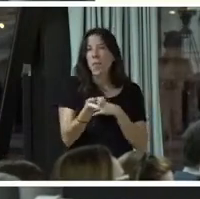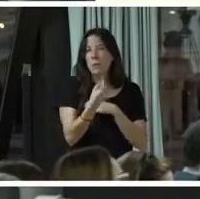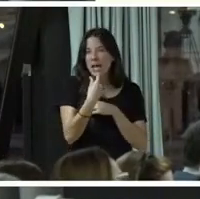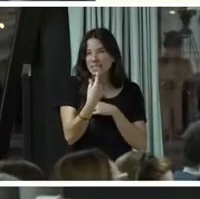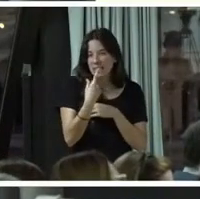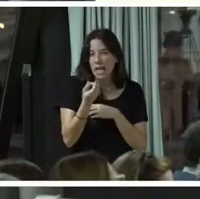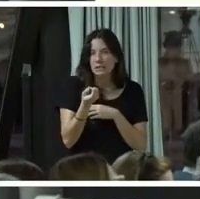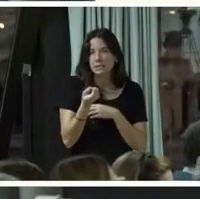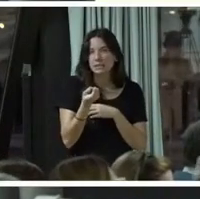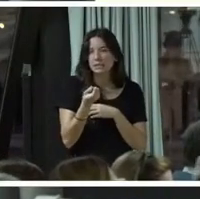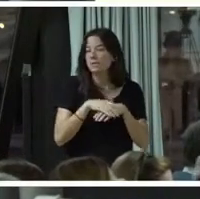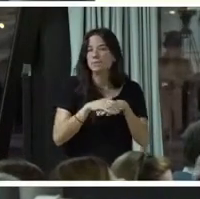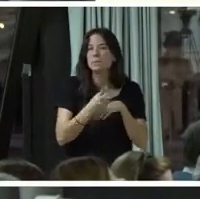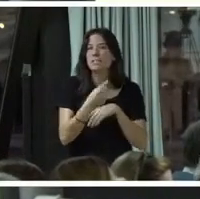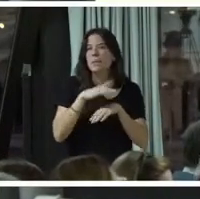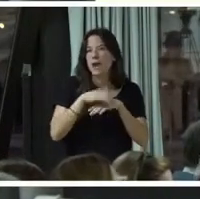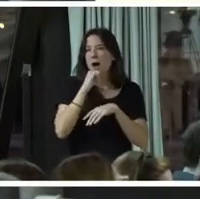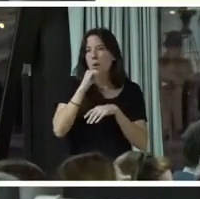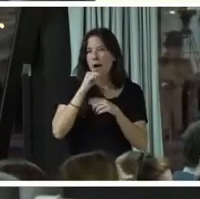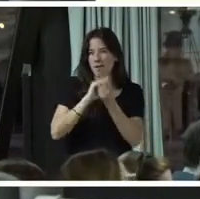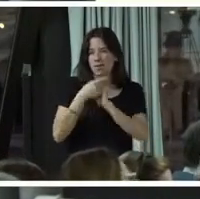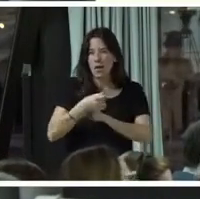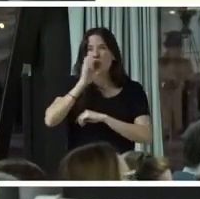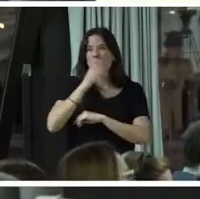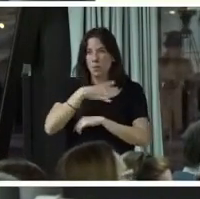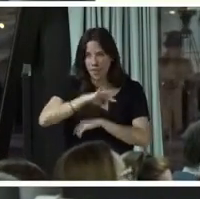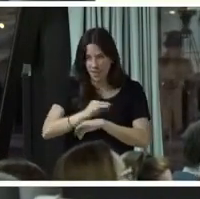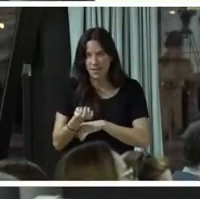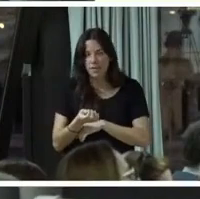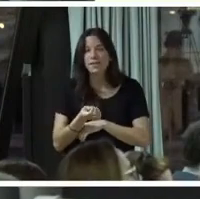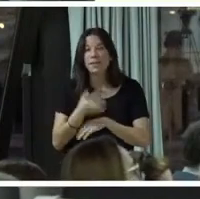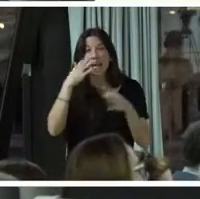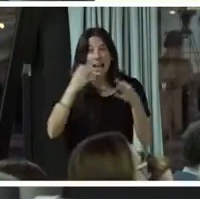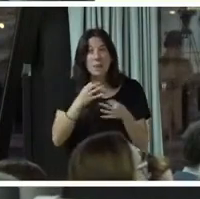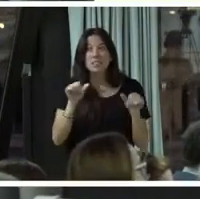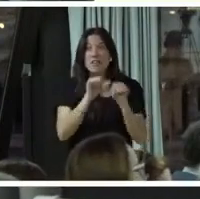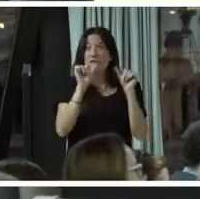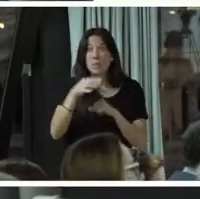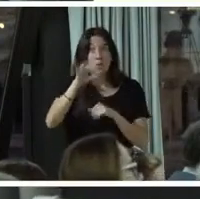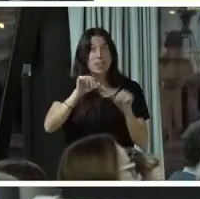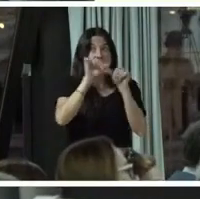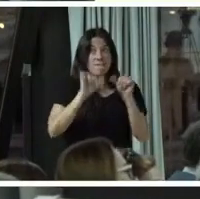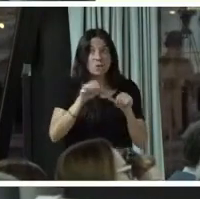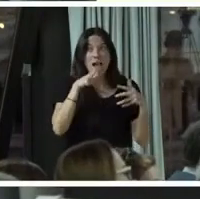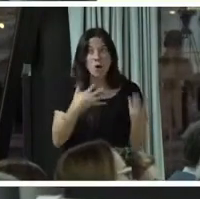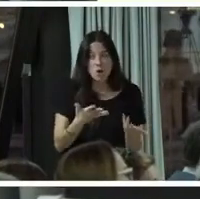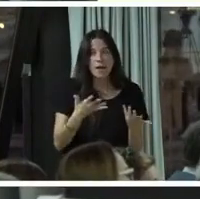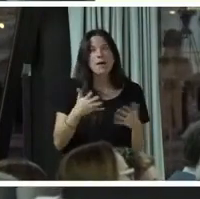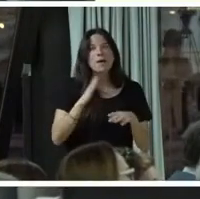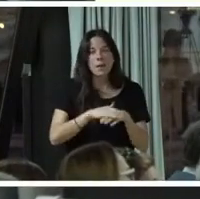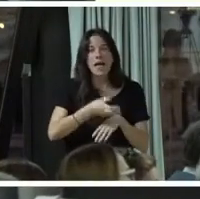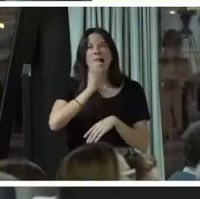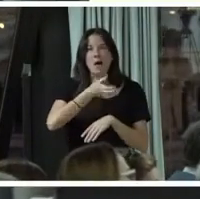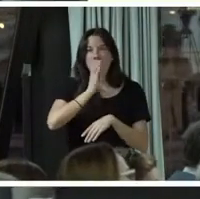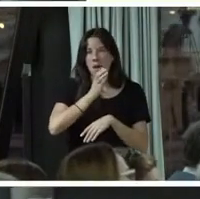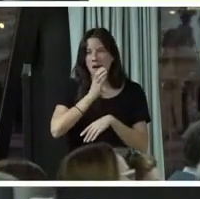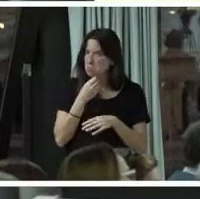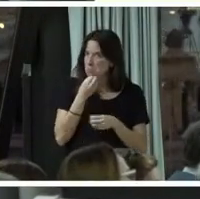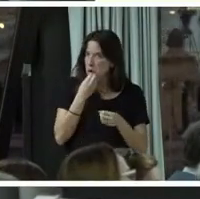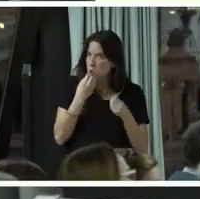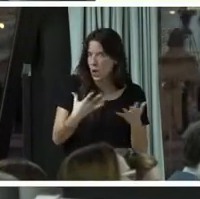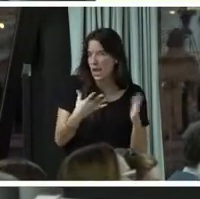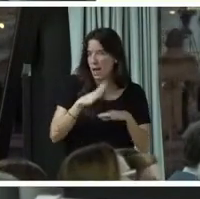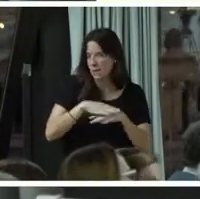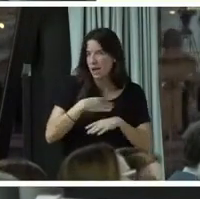pastillas potabilizadoras que es la única manera en este momento de eh poder beber agua en buenas en